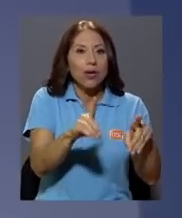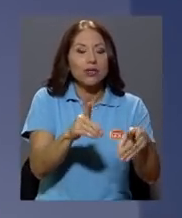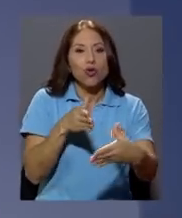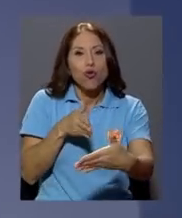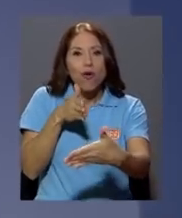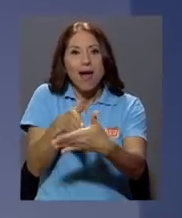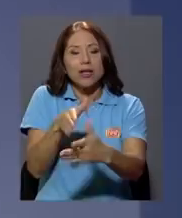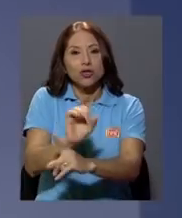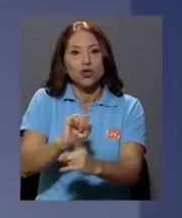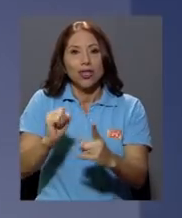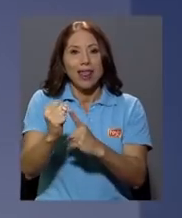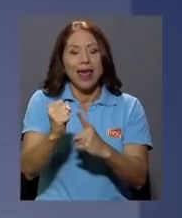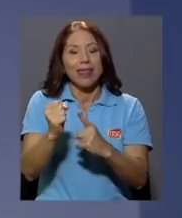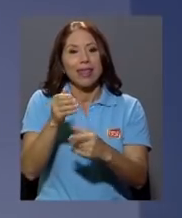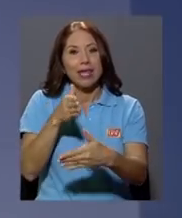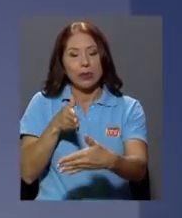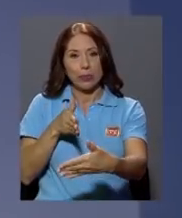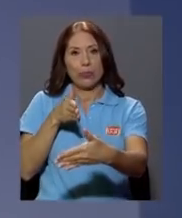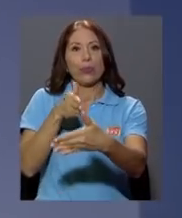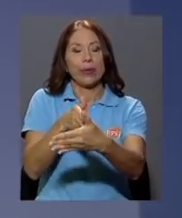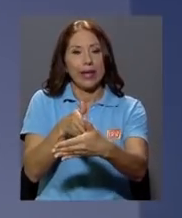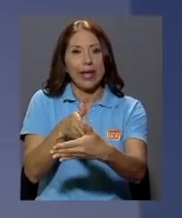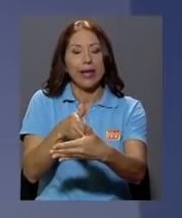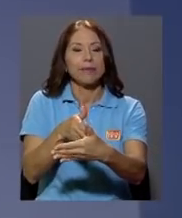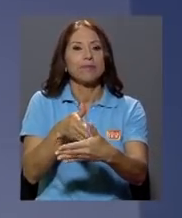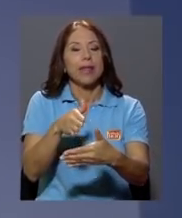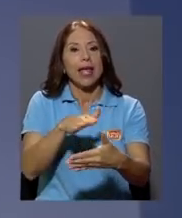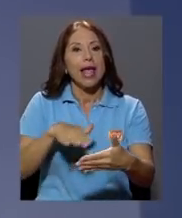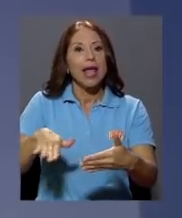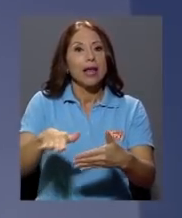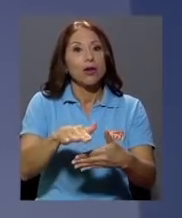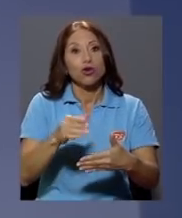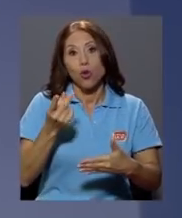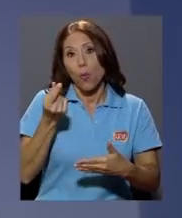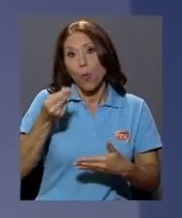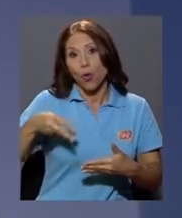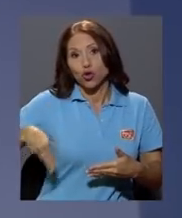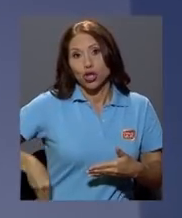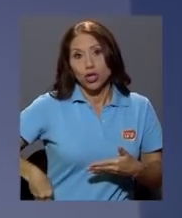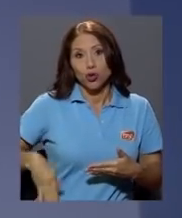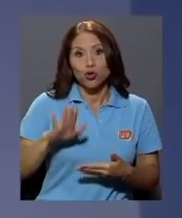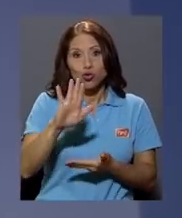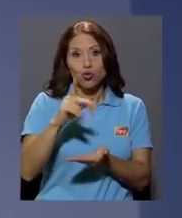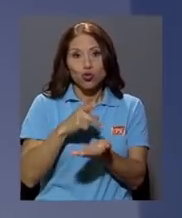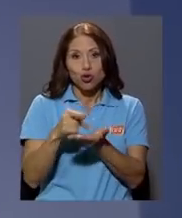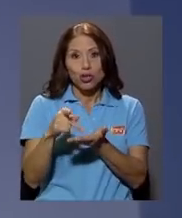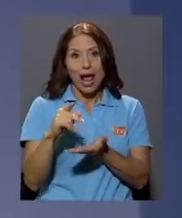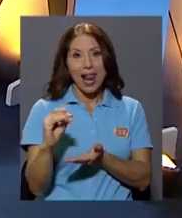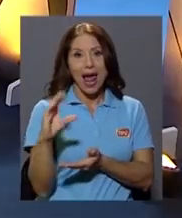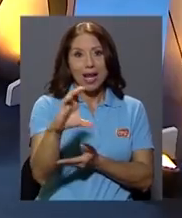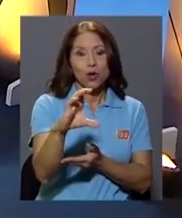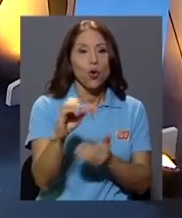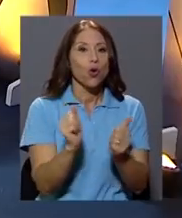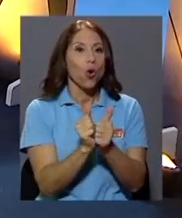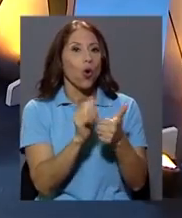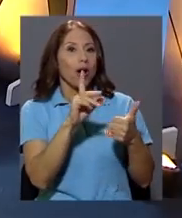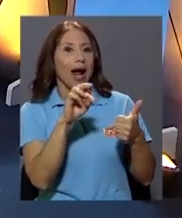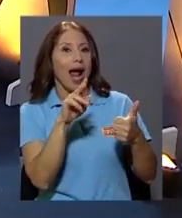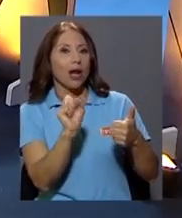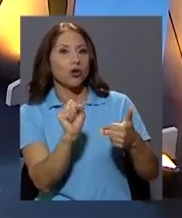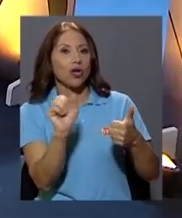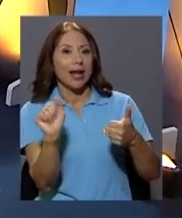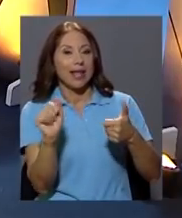sobre la sociedad y específicamente en lo que afecta en los bolsillos, que es su salario, con don Carlos Araya y con